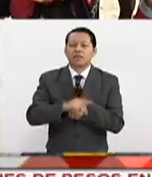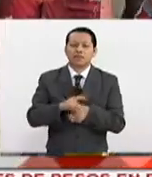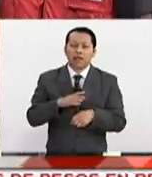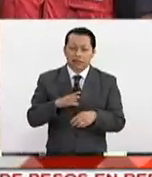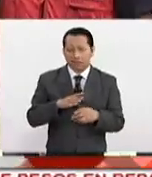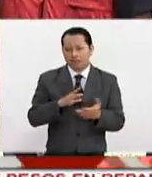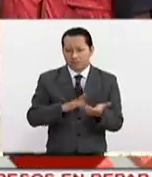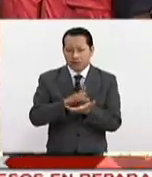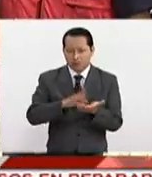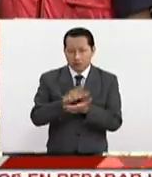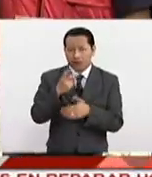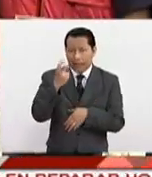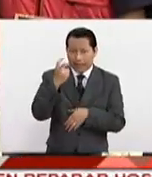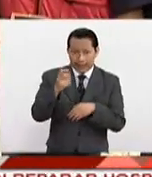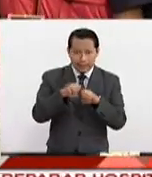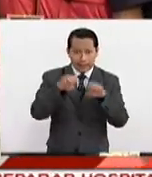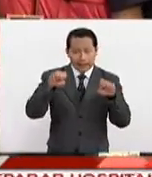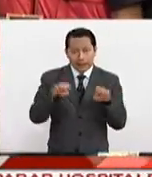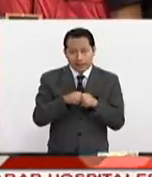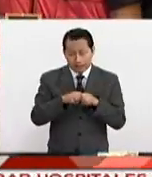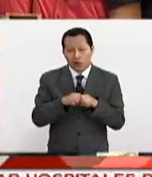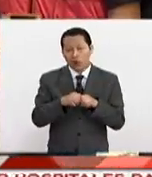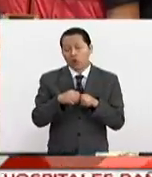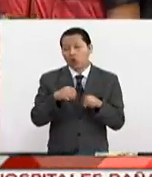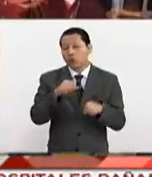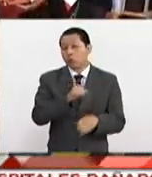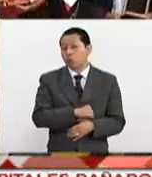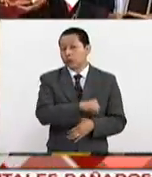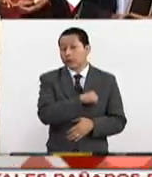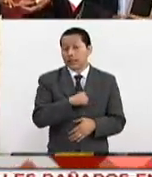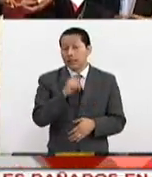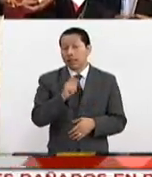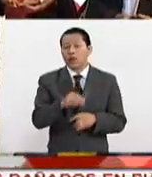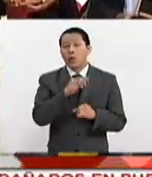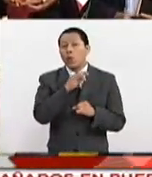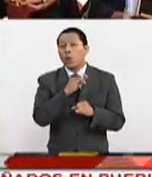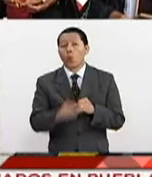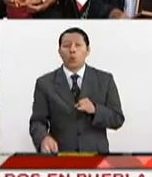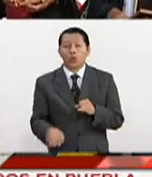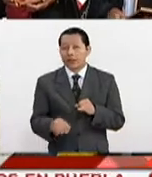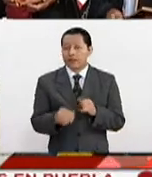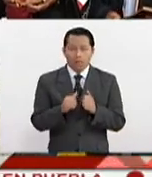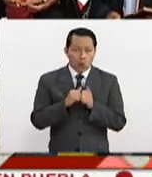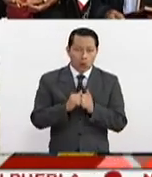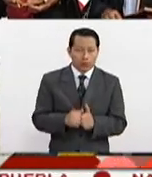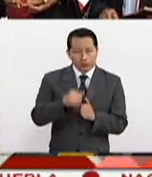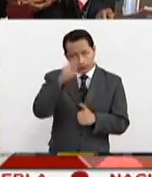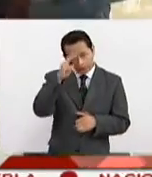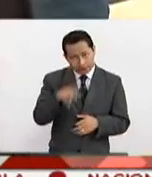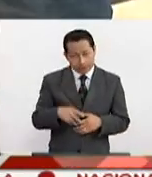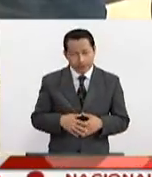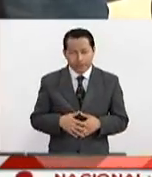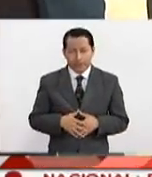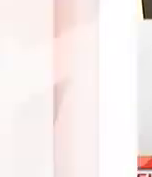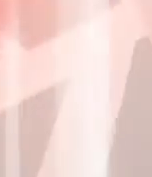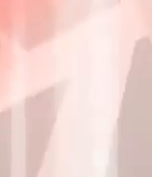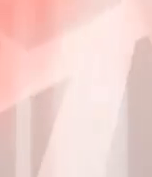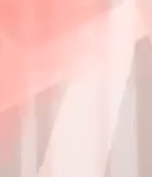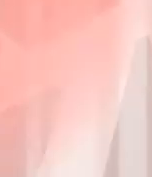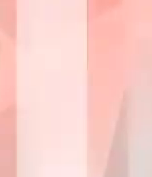brigadistas, pero este equipo de brigadistas suizos fue el último que estuvo aquí en México.